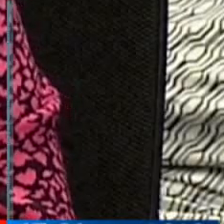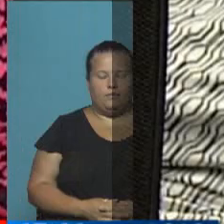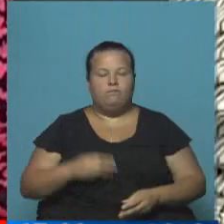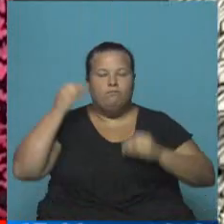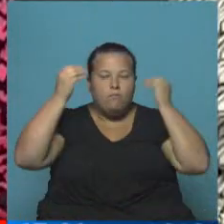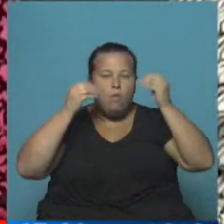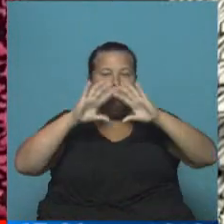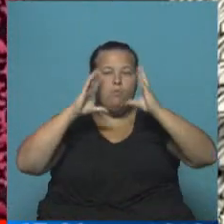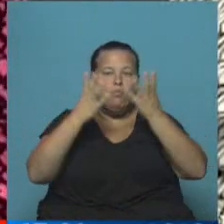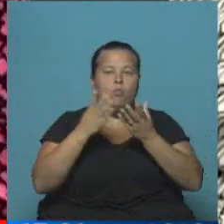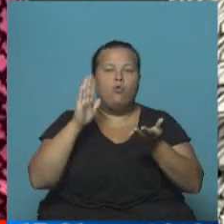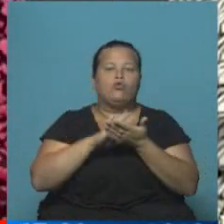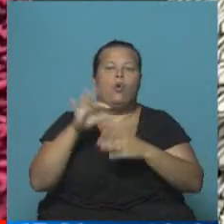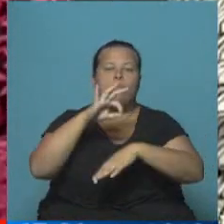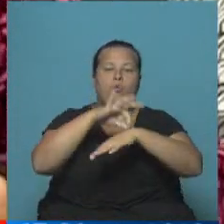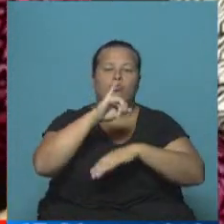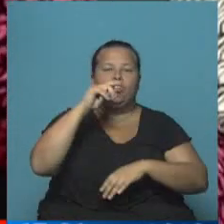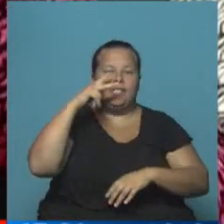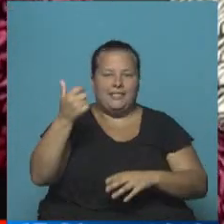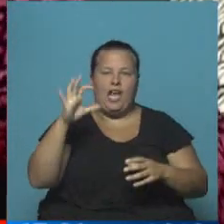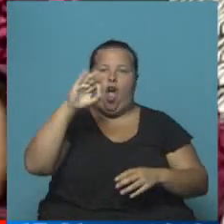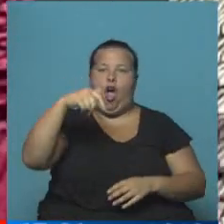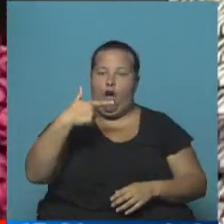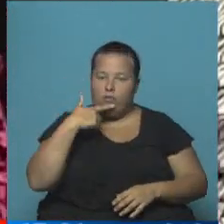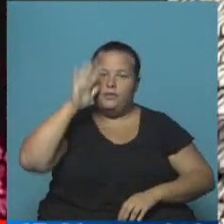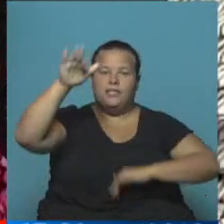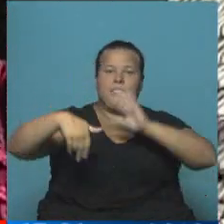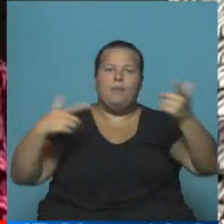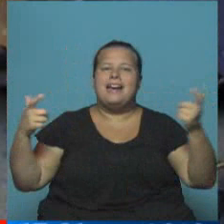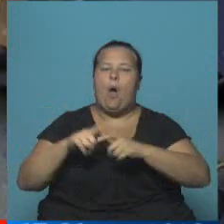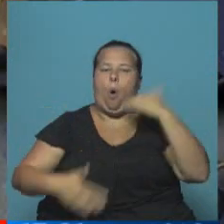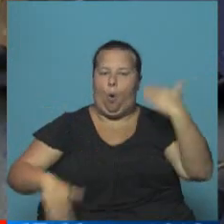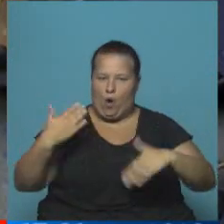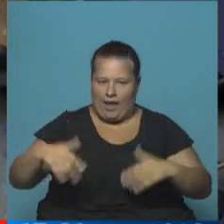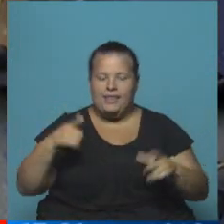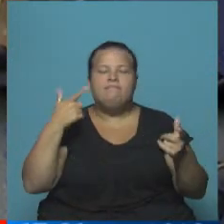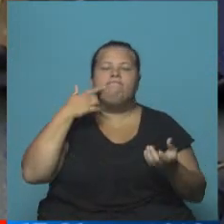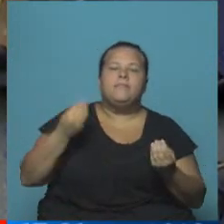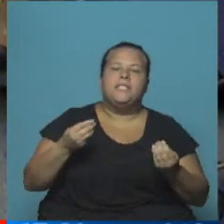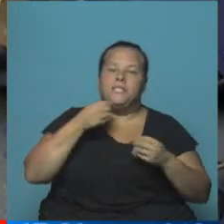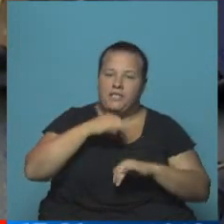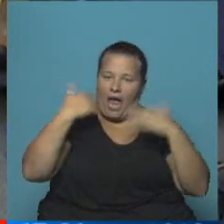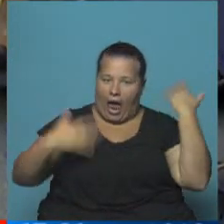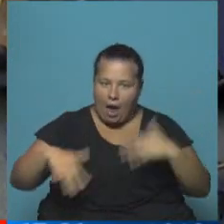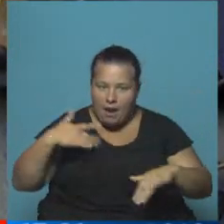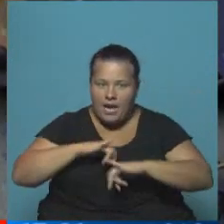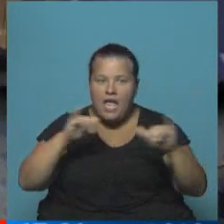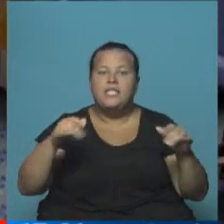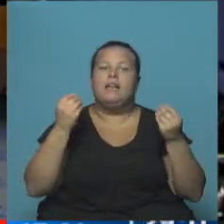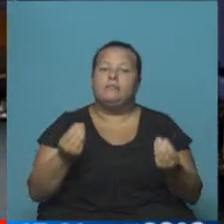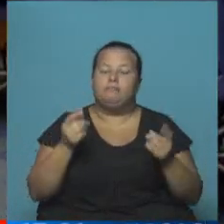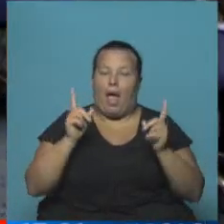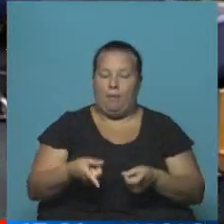preocupación internacional por el sica la Organización Mundial de la Salud convocó a una reunión urgente para decidir si declara la emergencia mientras